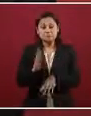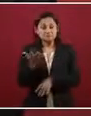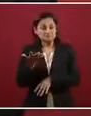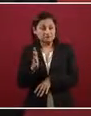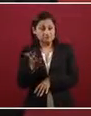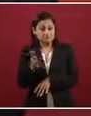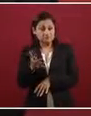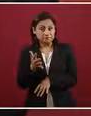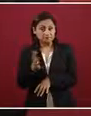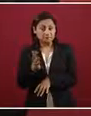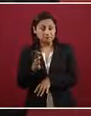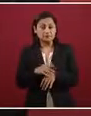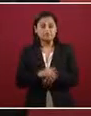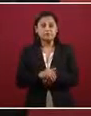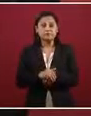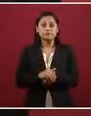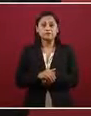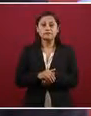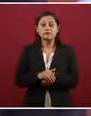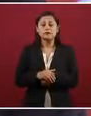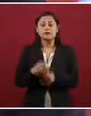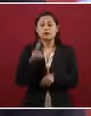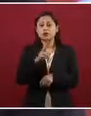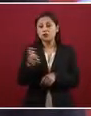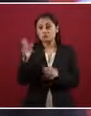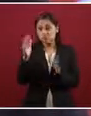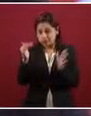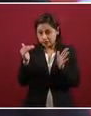podríamos partir de un referente de 200,000